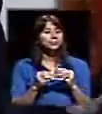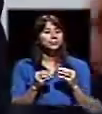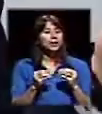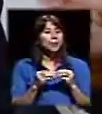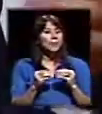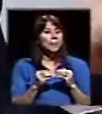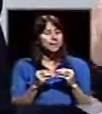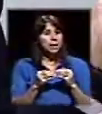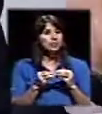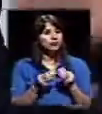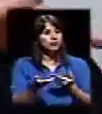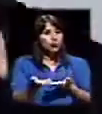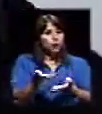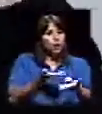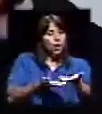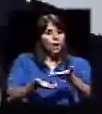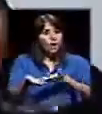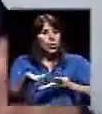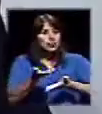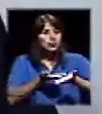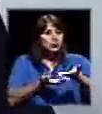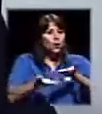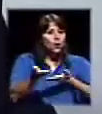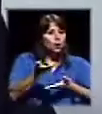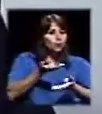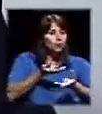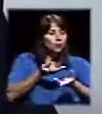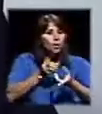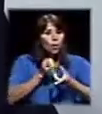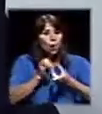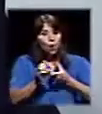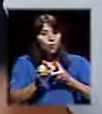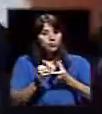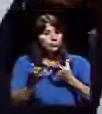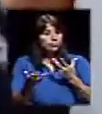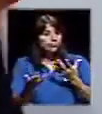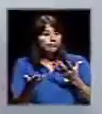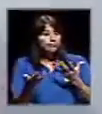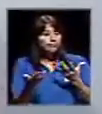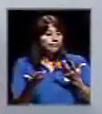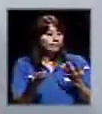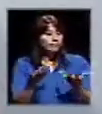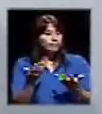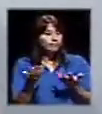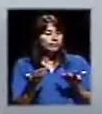momentos más de colaboración, o ha tenido momentos de